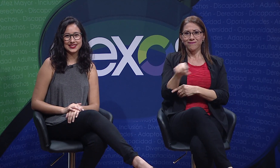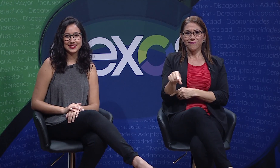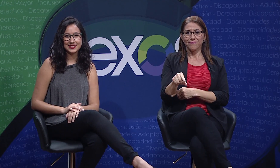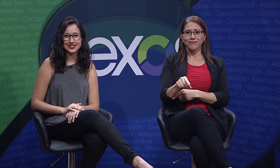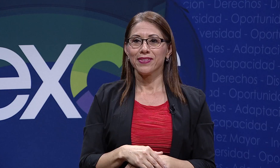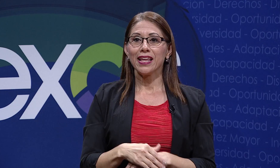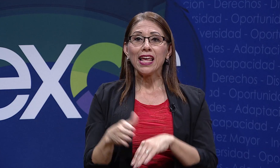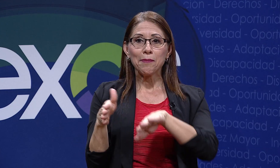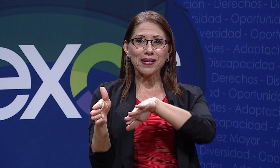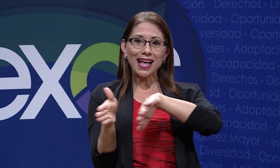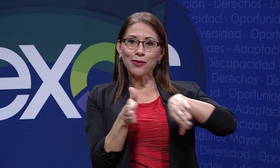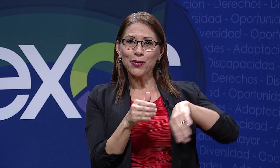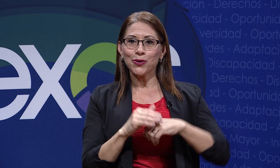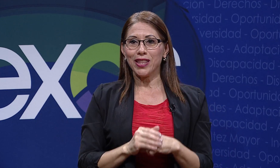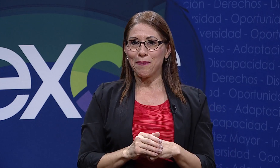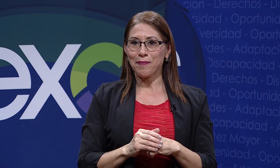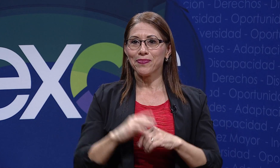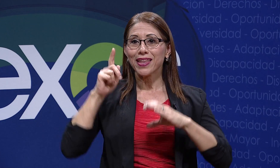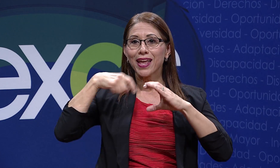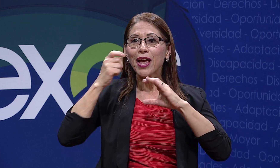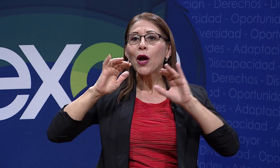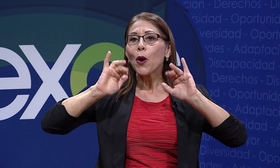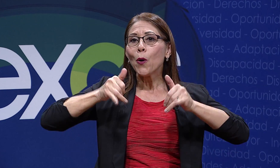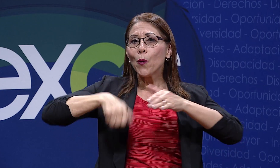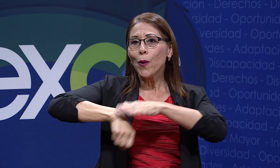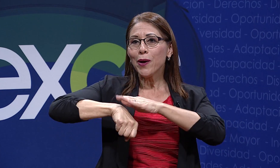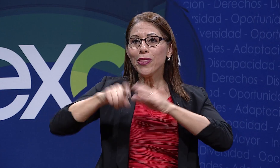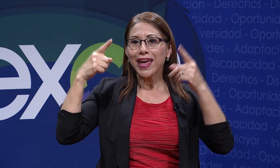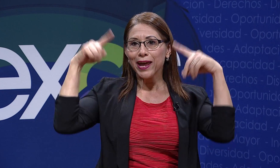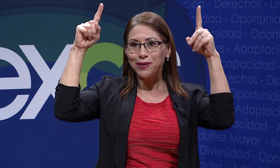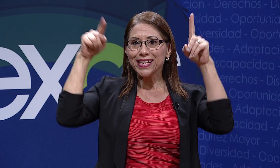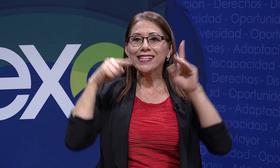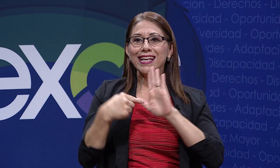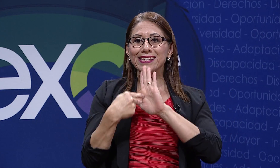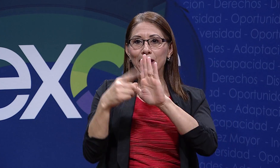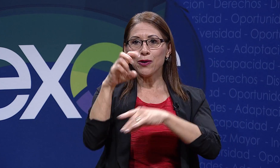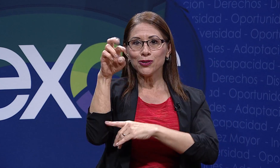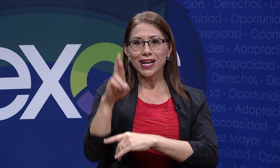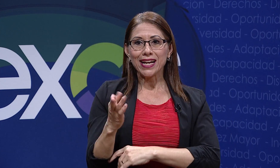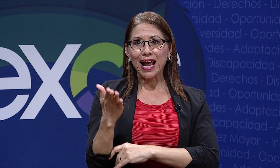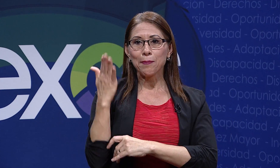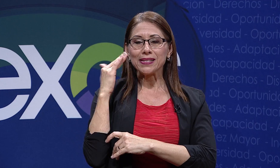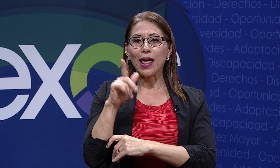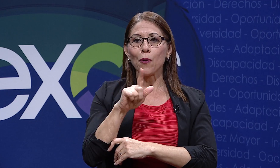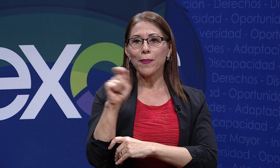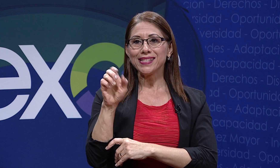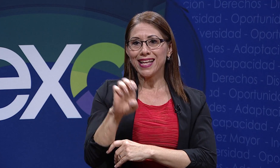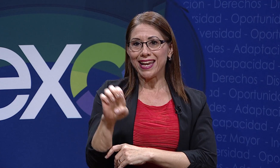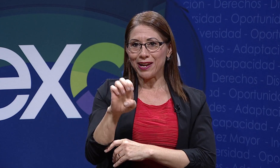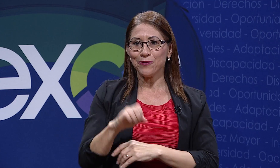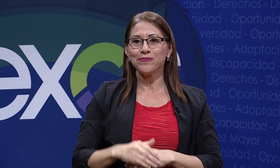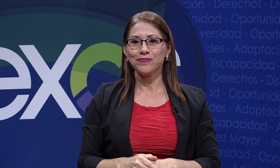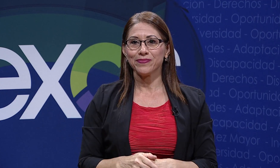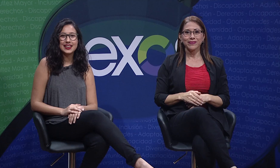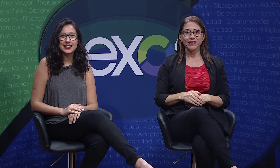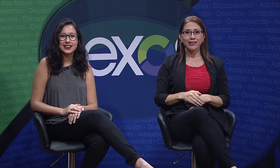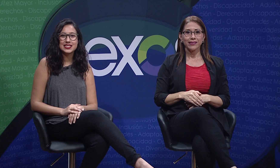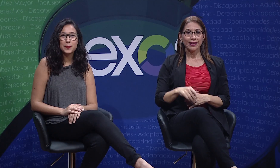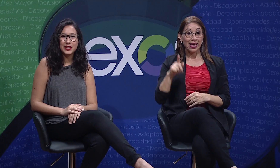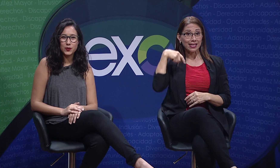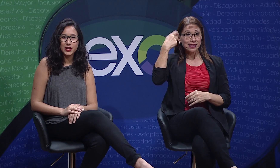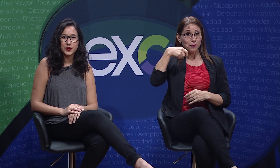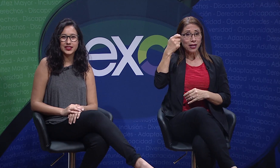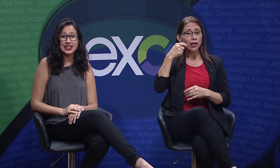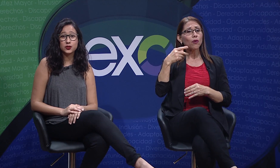semana. Pasando a otro tema. Juego de Héroes se estrenó en Costa Rica el pasado mes de enero.